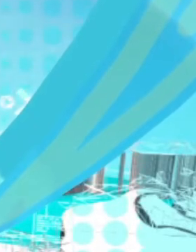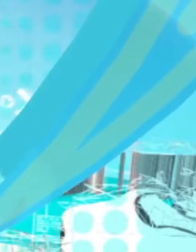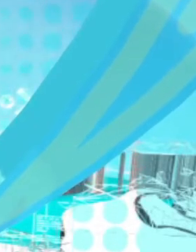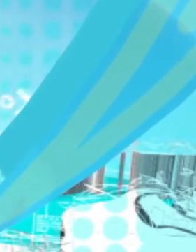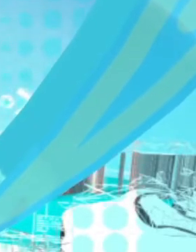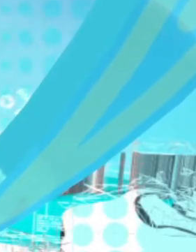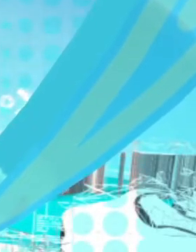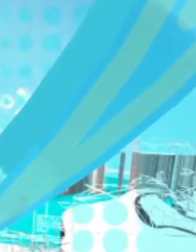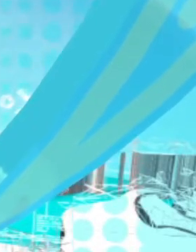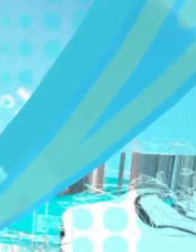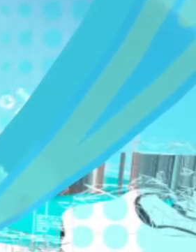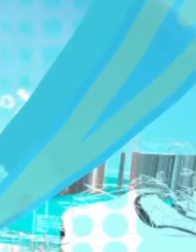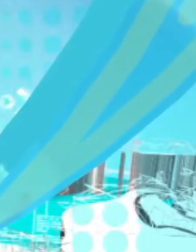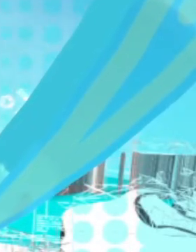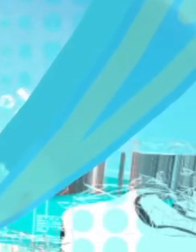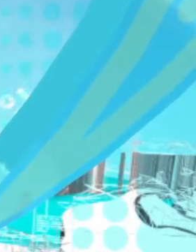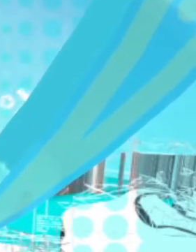93 centavos.